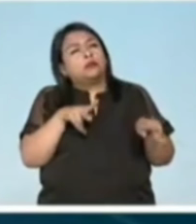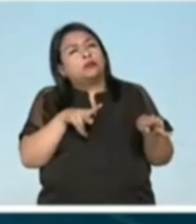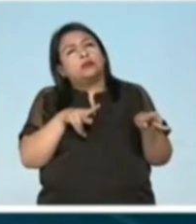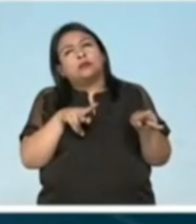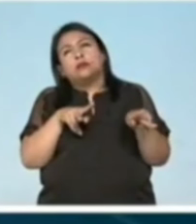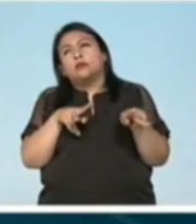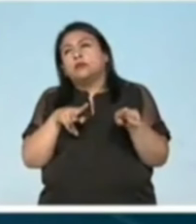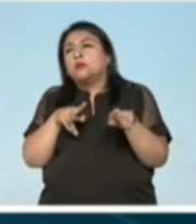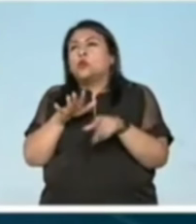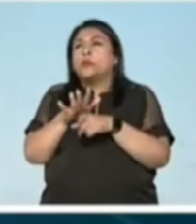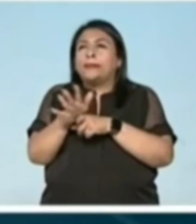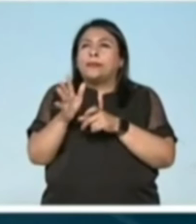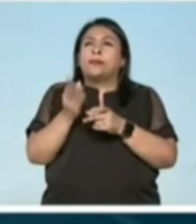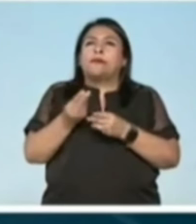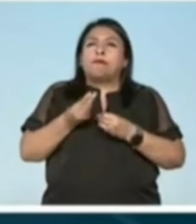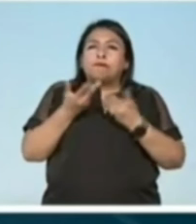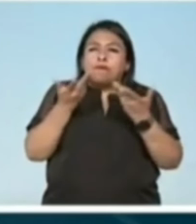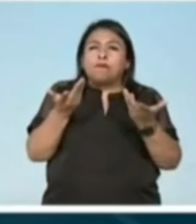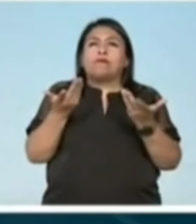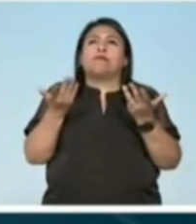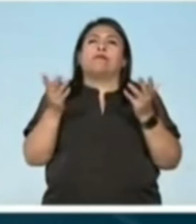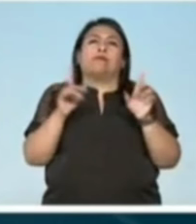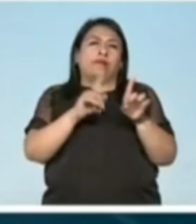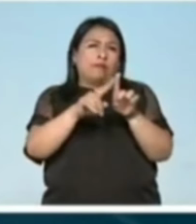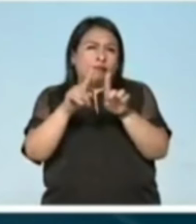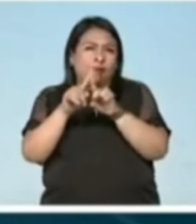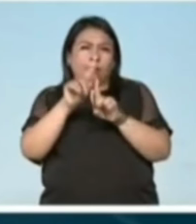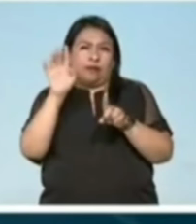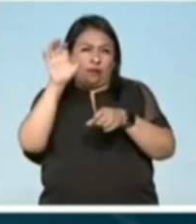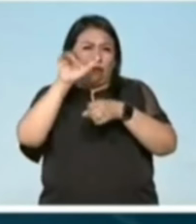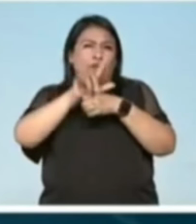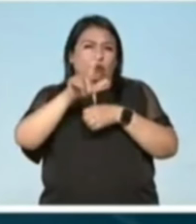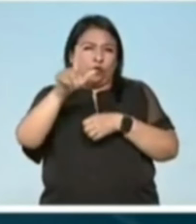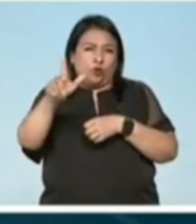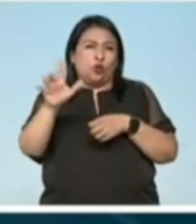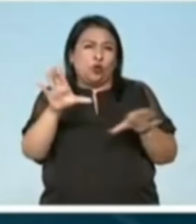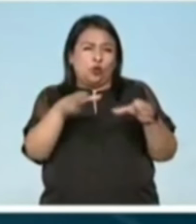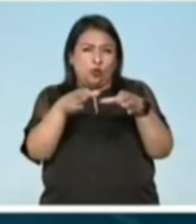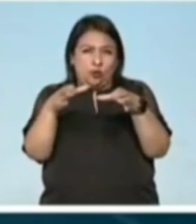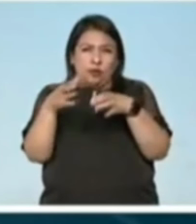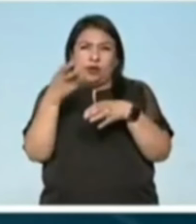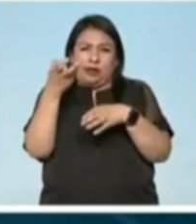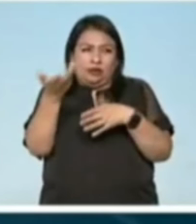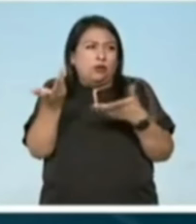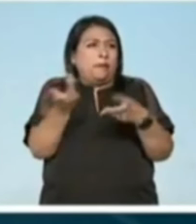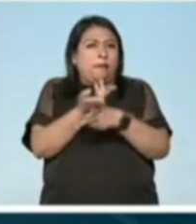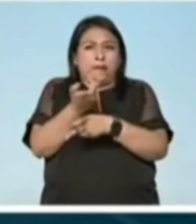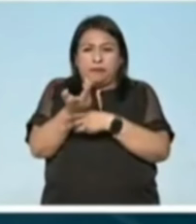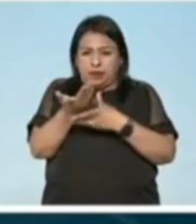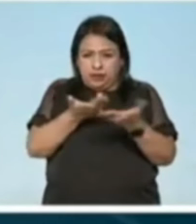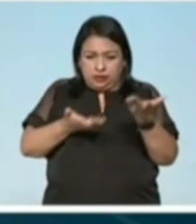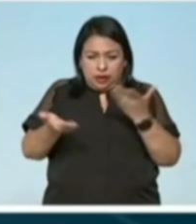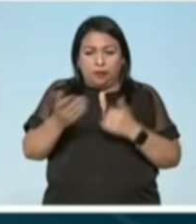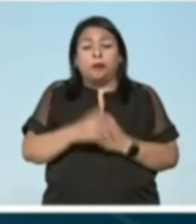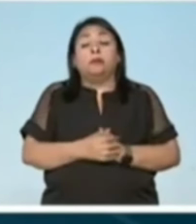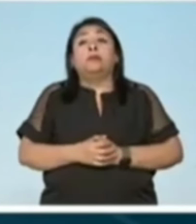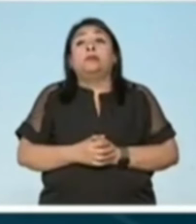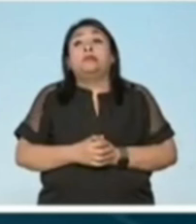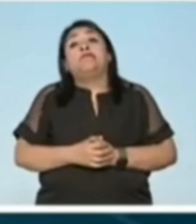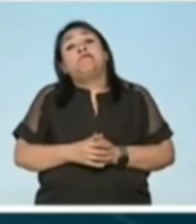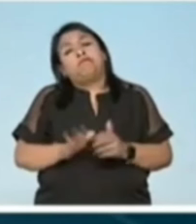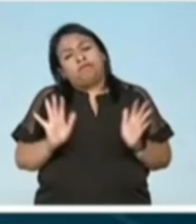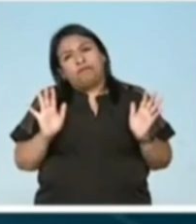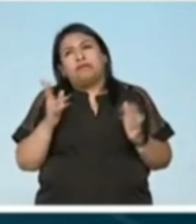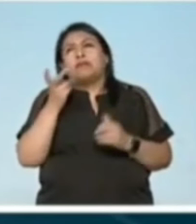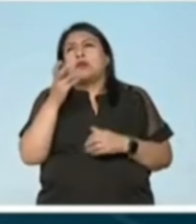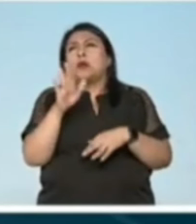observaba cuáles eran las manifestaciones de la cultura de masas, ¿no? Que era lo que funcionaba. Y bueno,